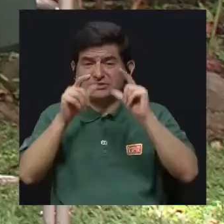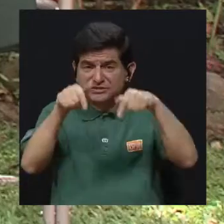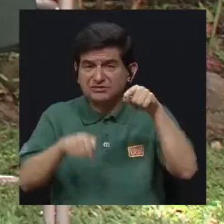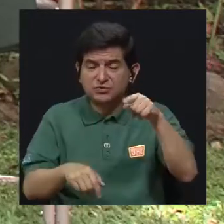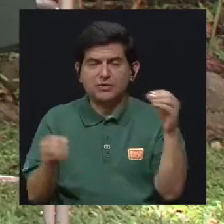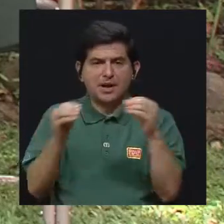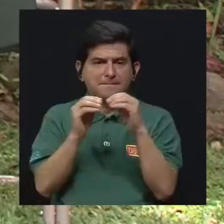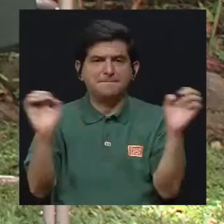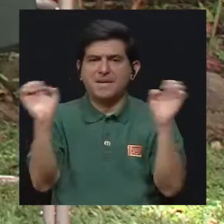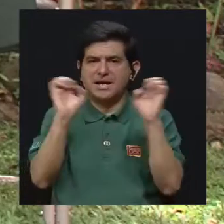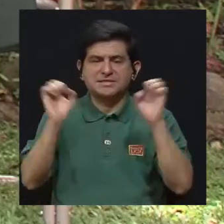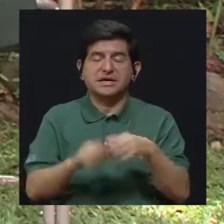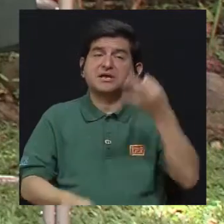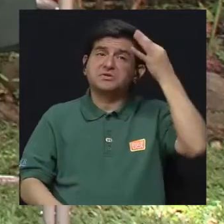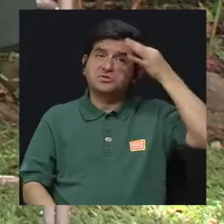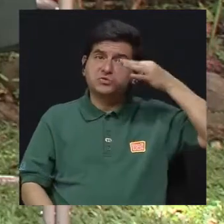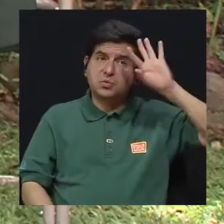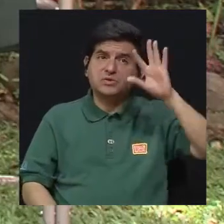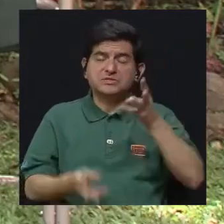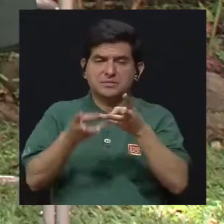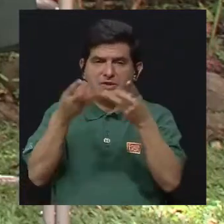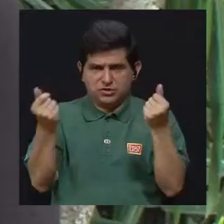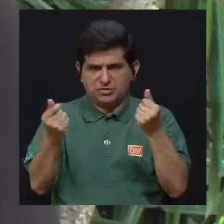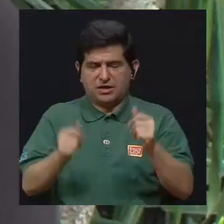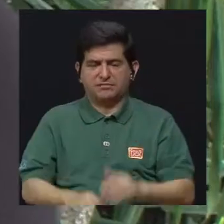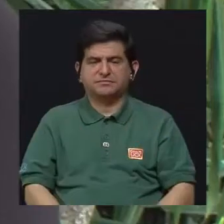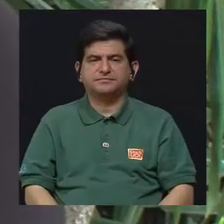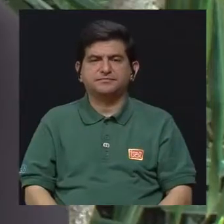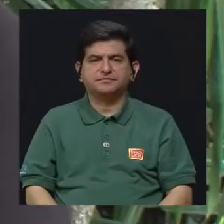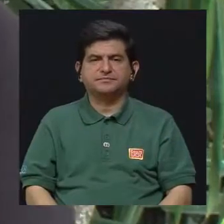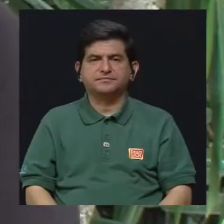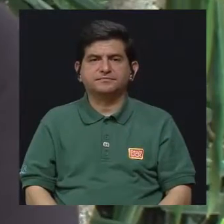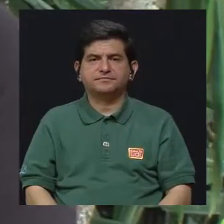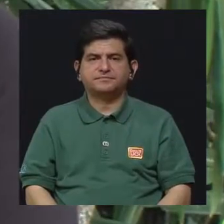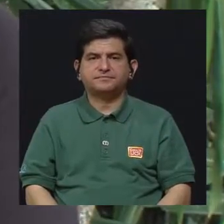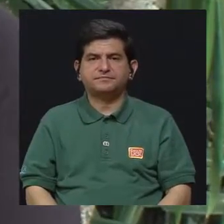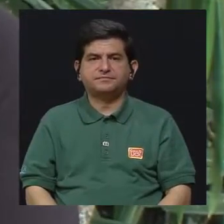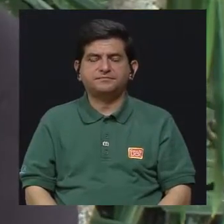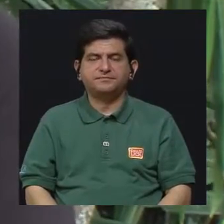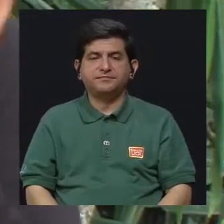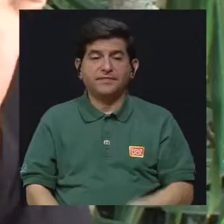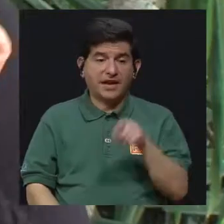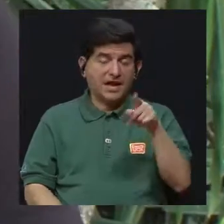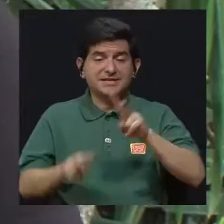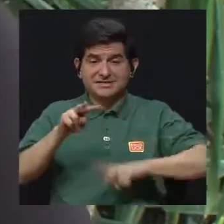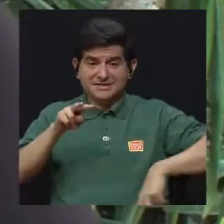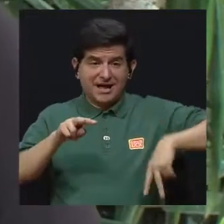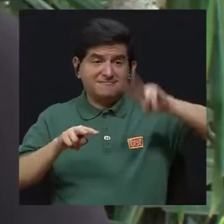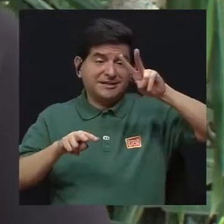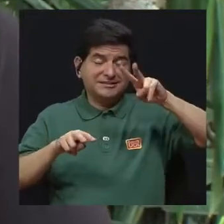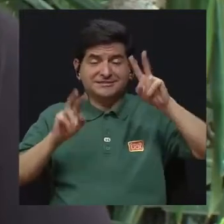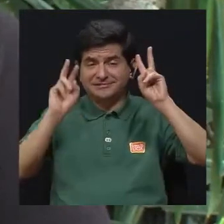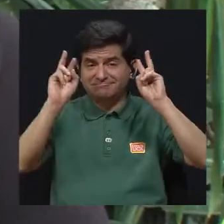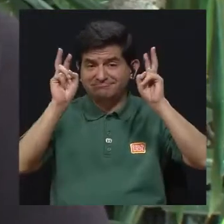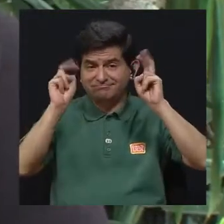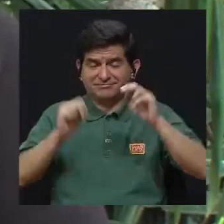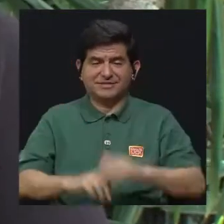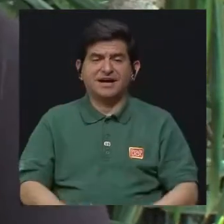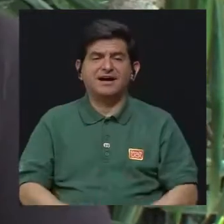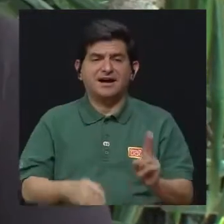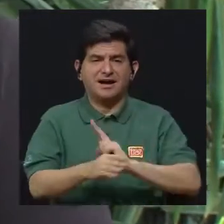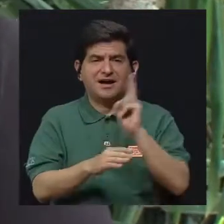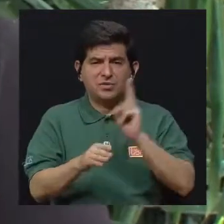es más que la energía que supuestamente se produce, que es una de las ventajas, digamos,